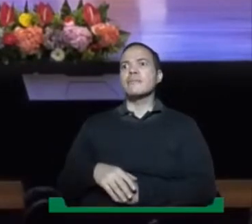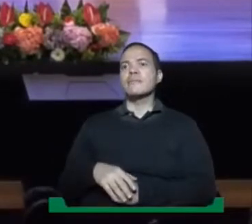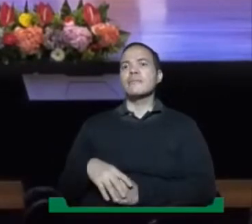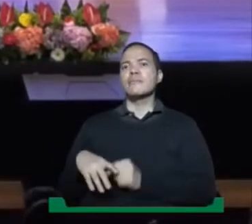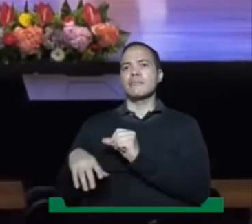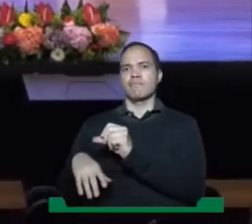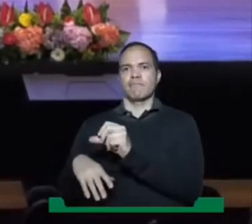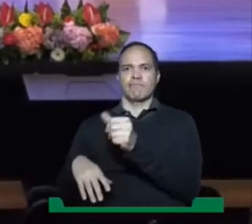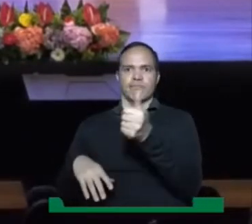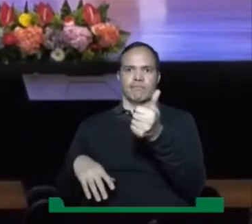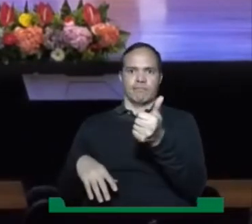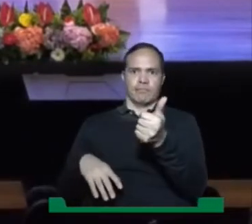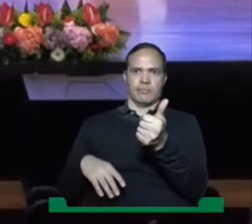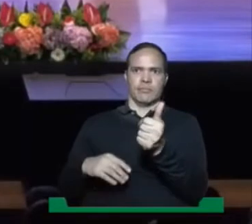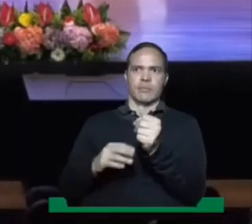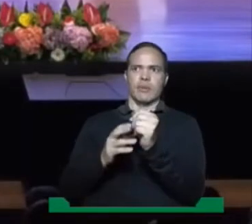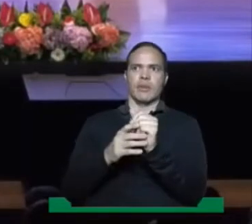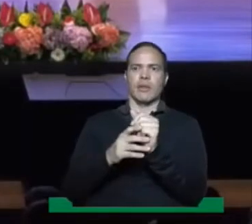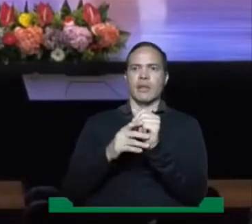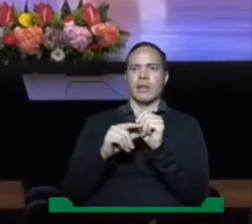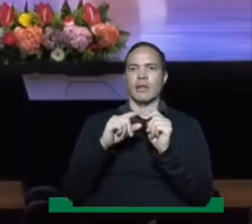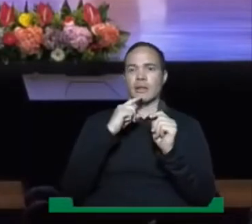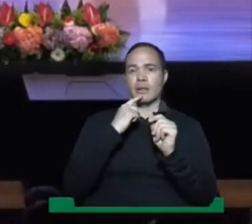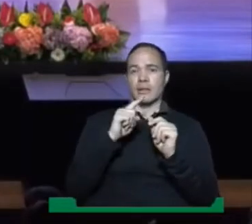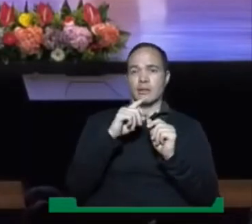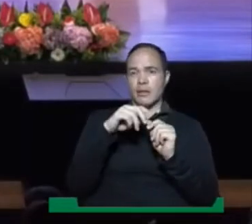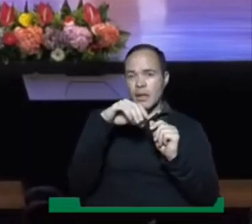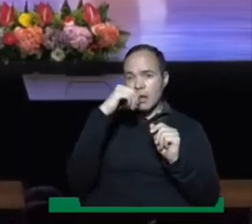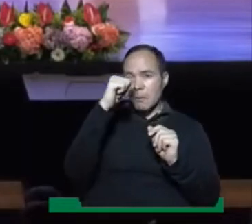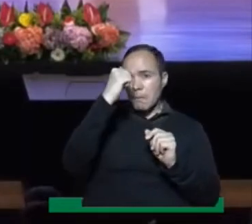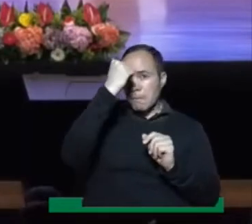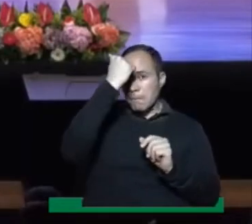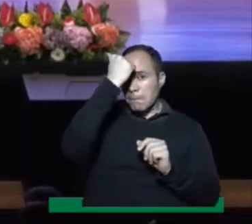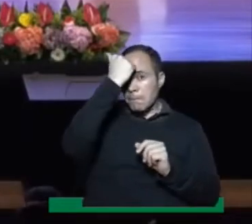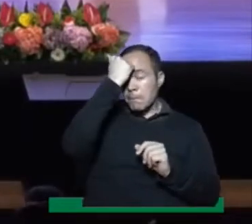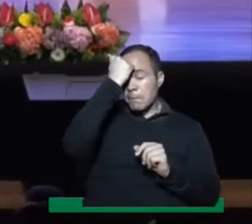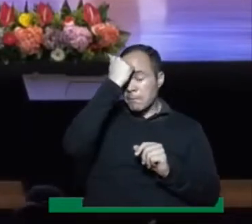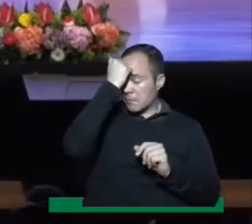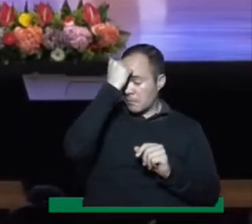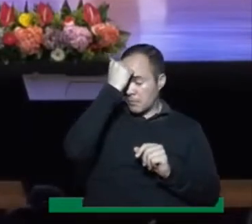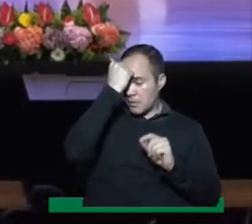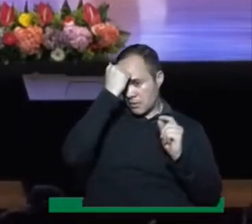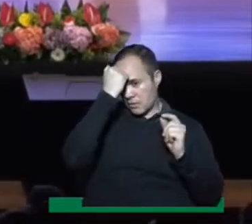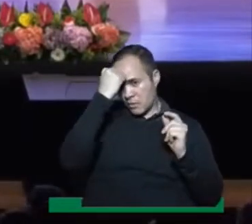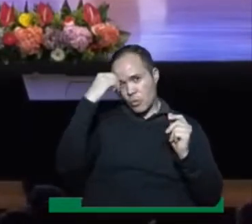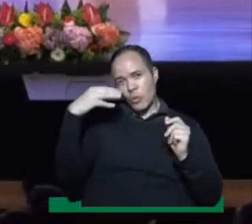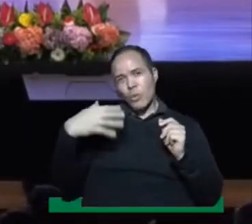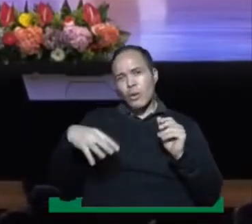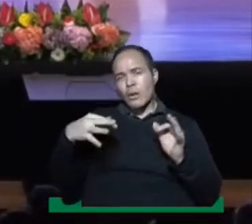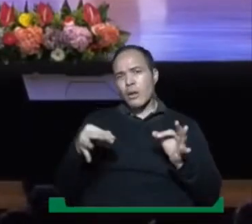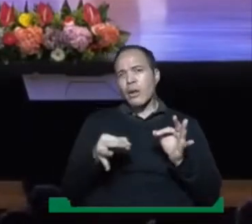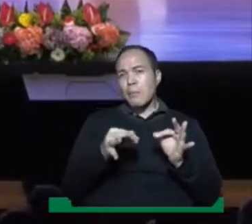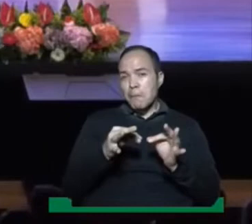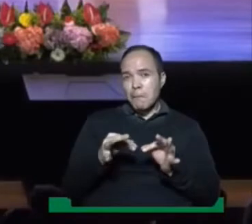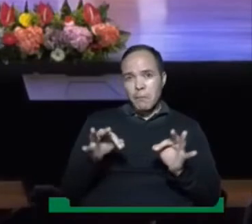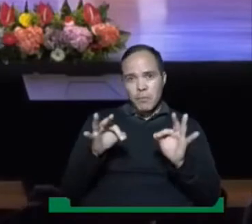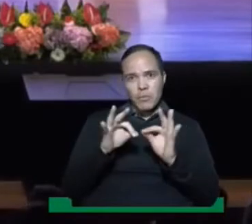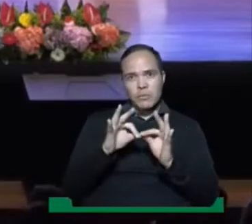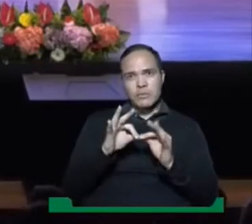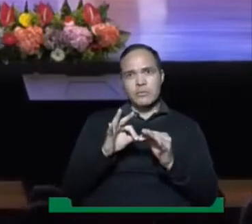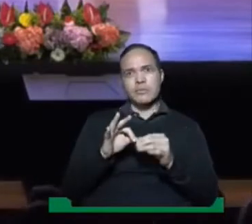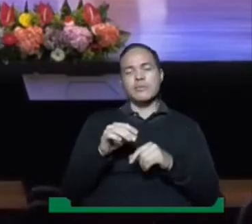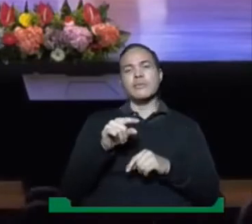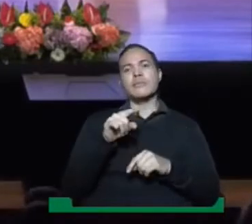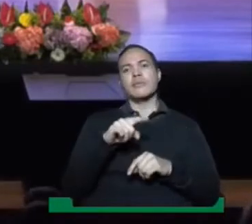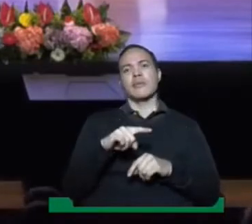bueno yo creo que lo principal para que el lugar no esté en riesgo que el